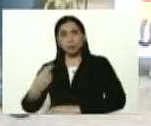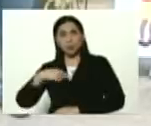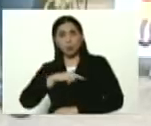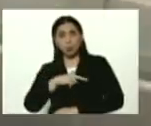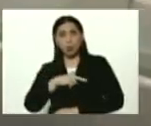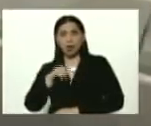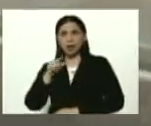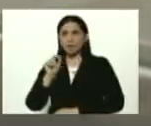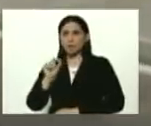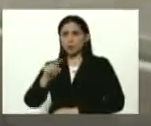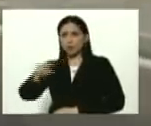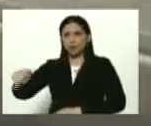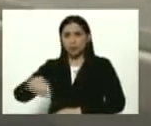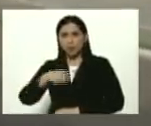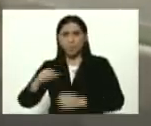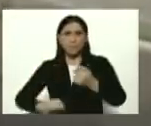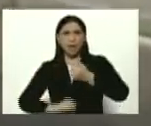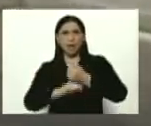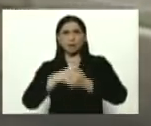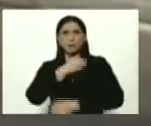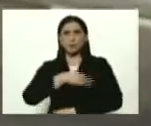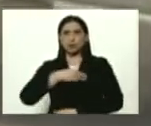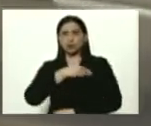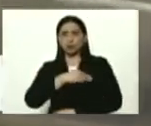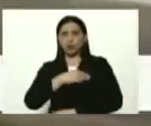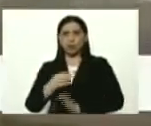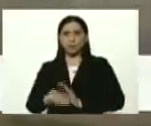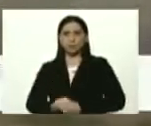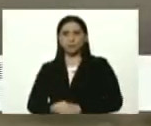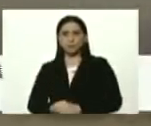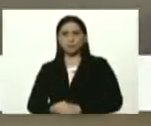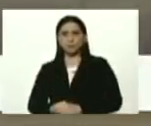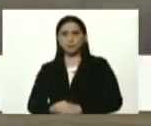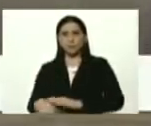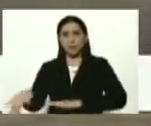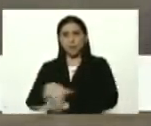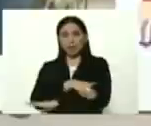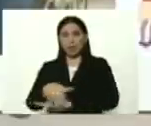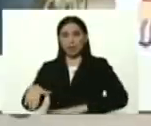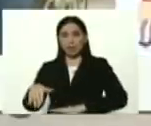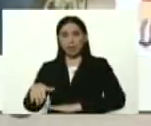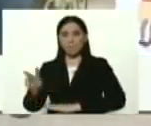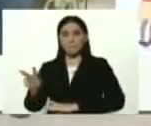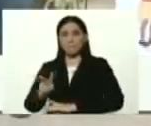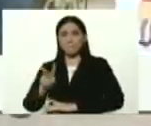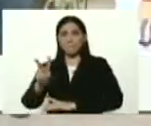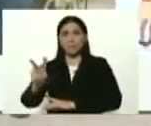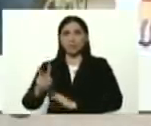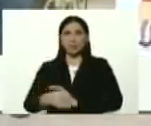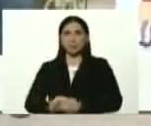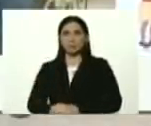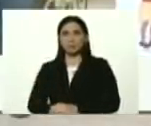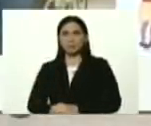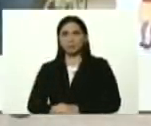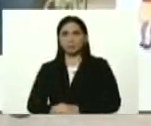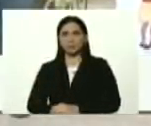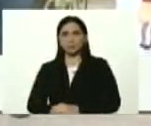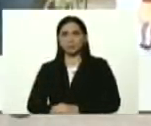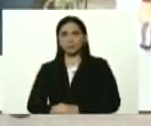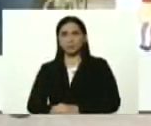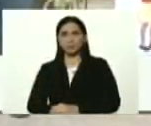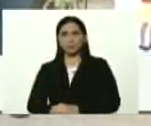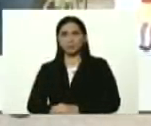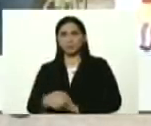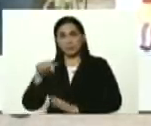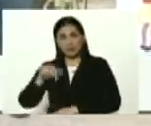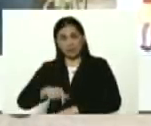el punto y círculo de la base de misiones Betania, presidente, en la calle Villalaura, justamente en el Naranjal. Así que